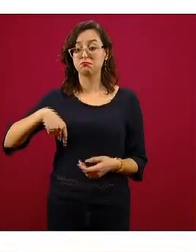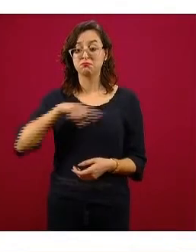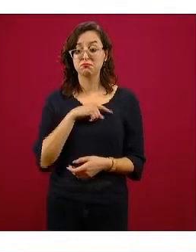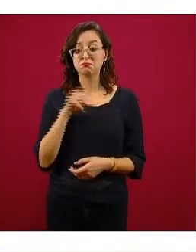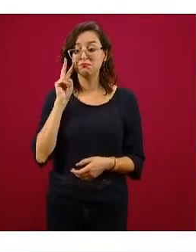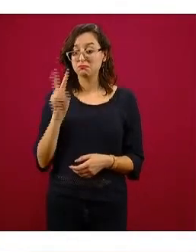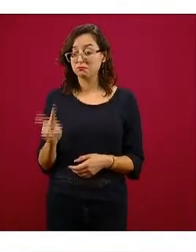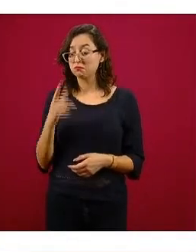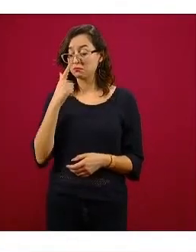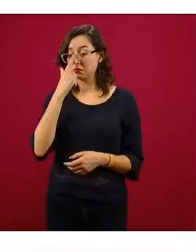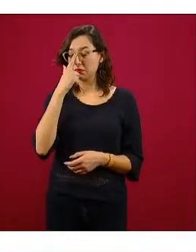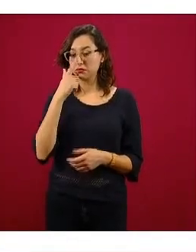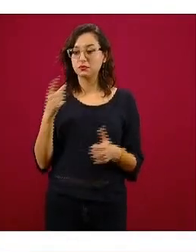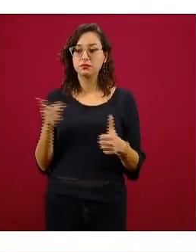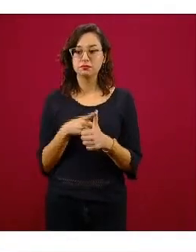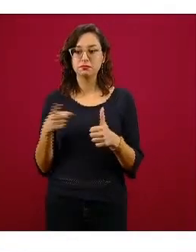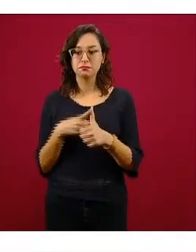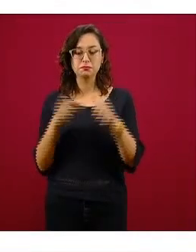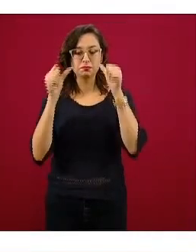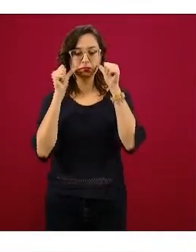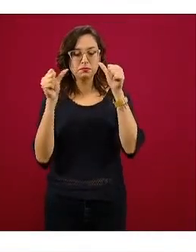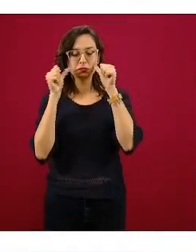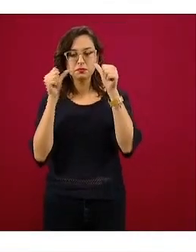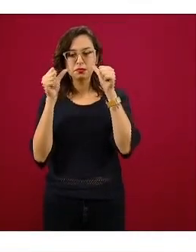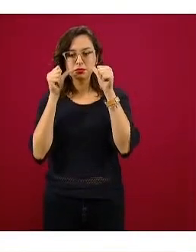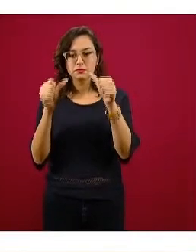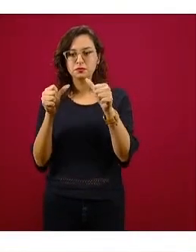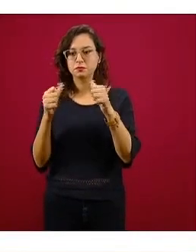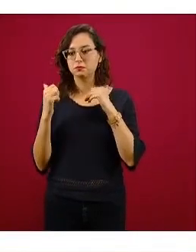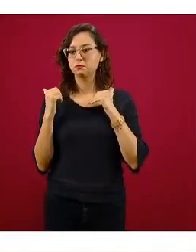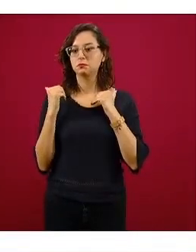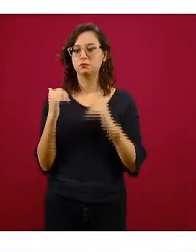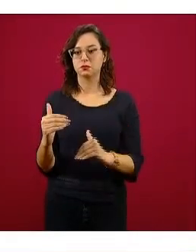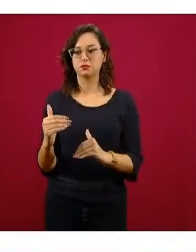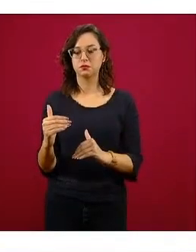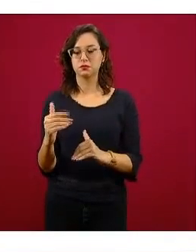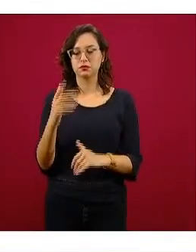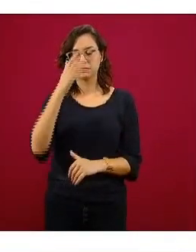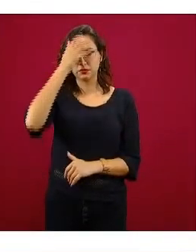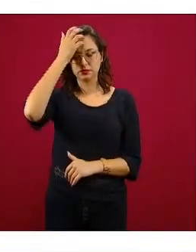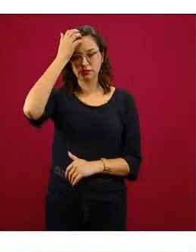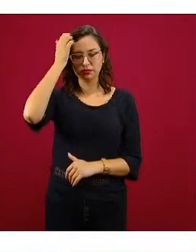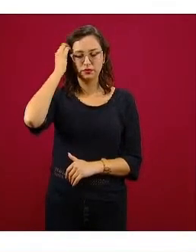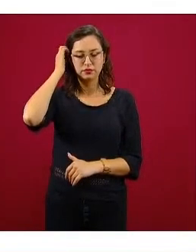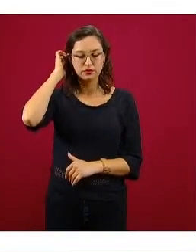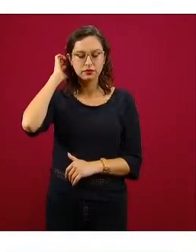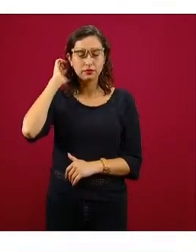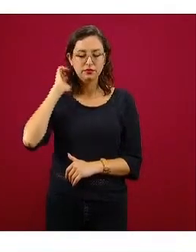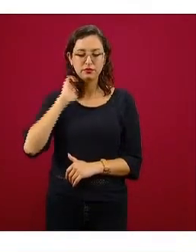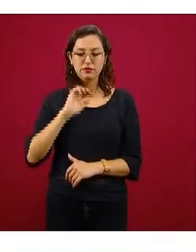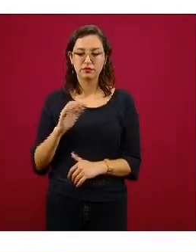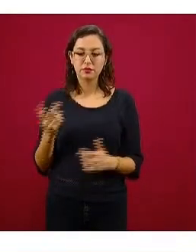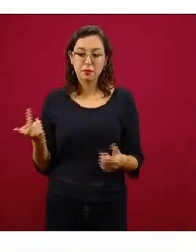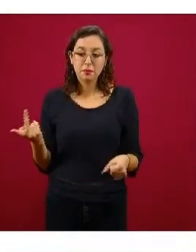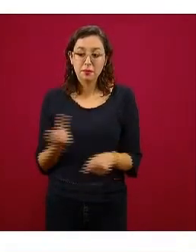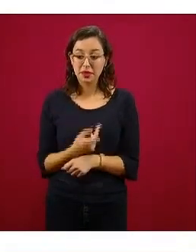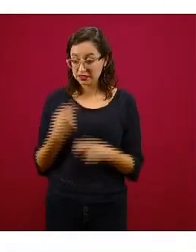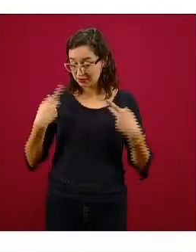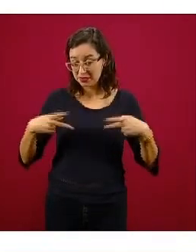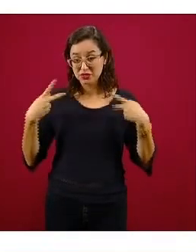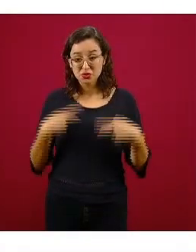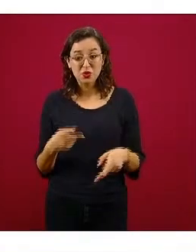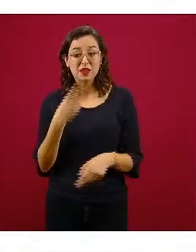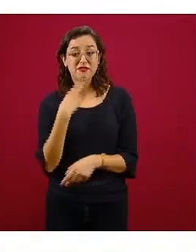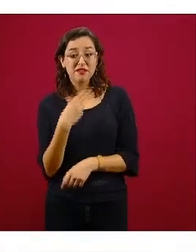primaria, especialmente en el primer nivel de atención, se han visto limitados. No tenemos la continuidad de la atención del paciente